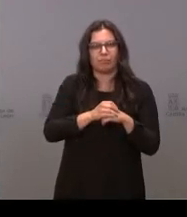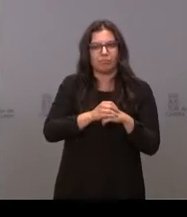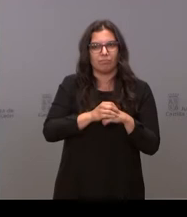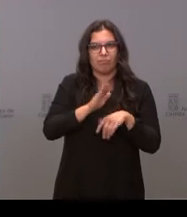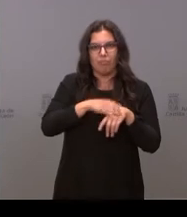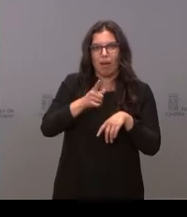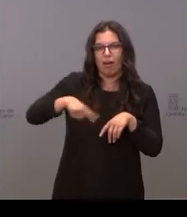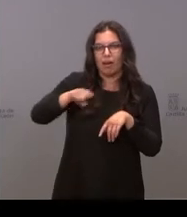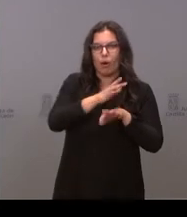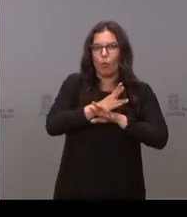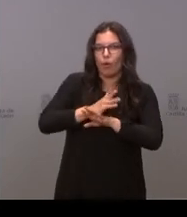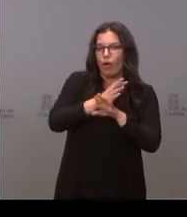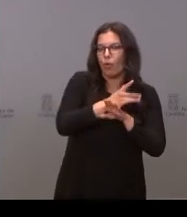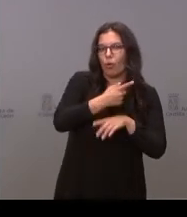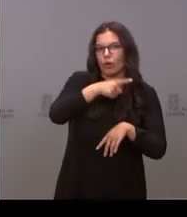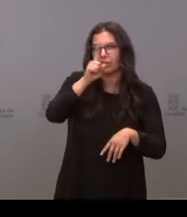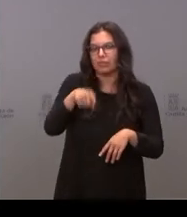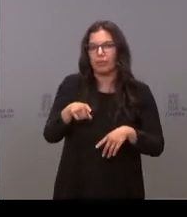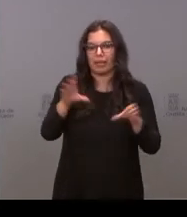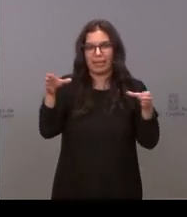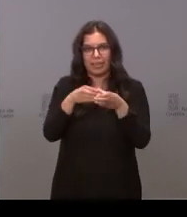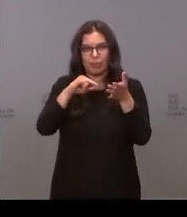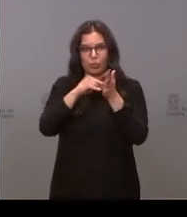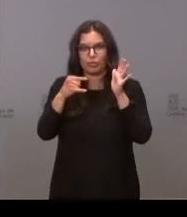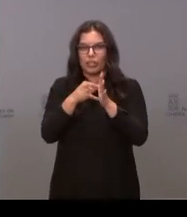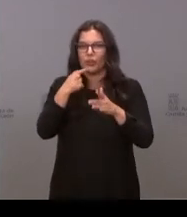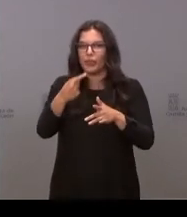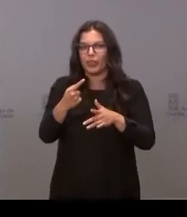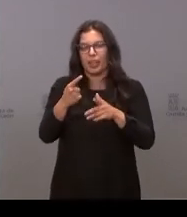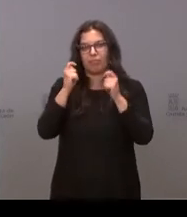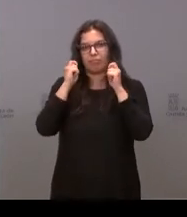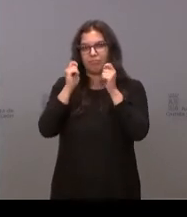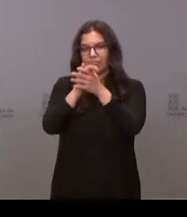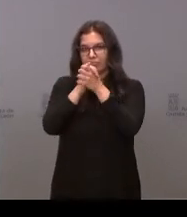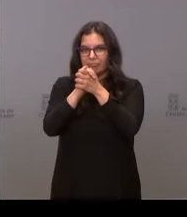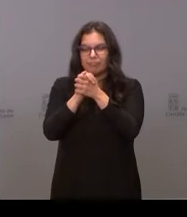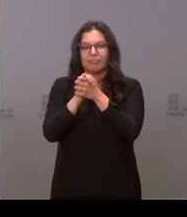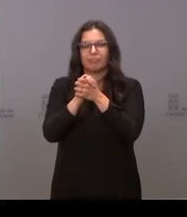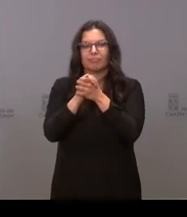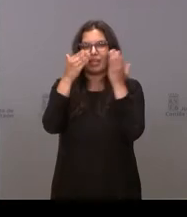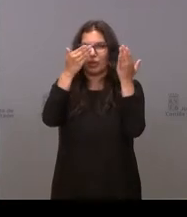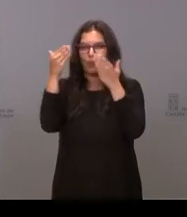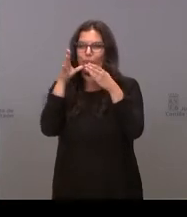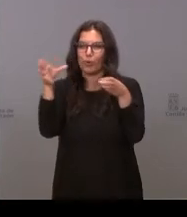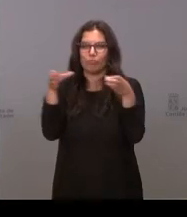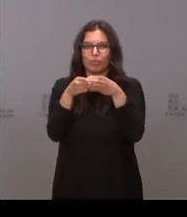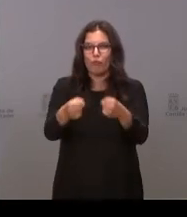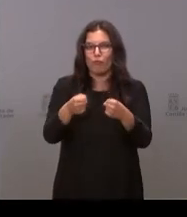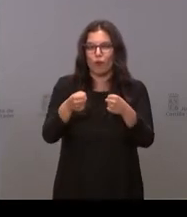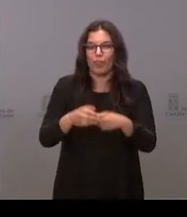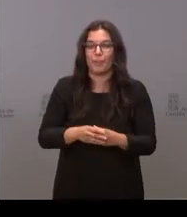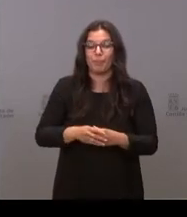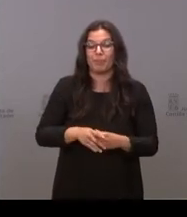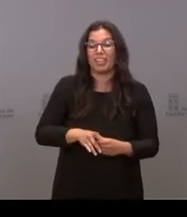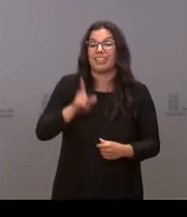los jugadores como al equipo técnico, felicitarles por esa fuerza. Y además se ha hecho un